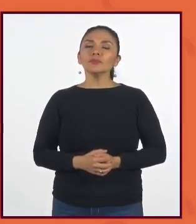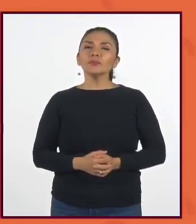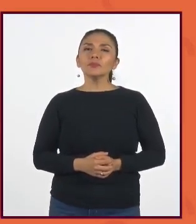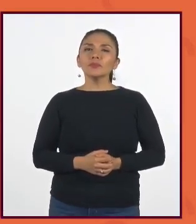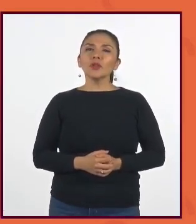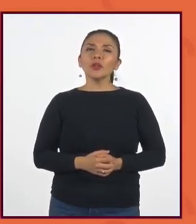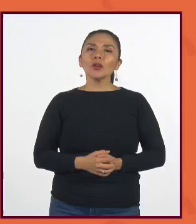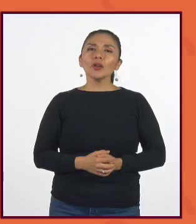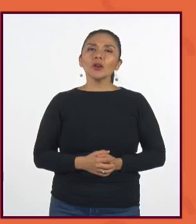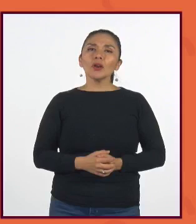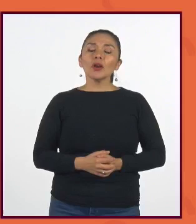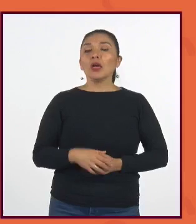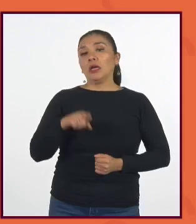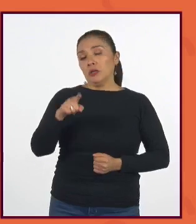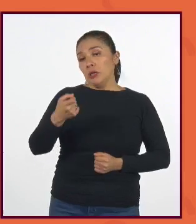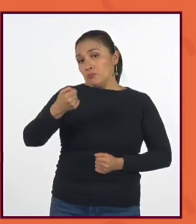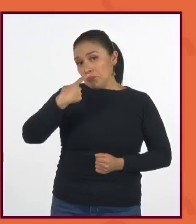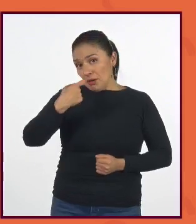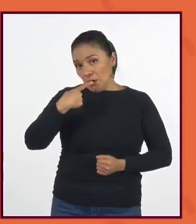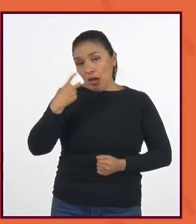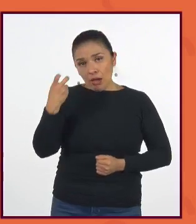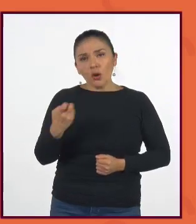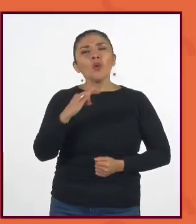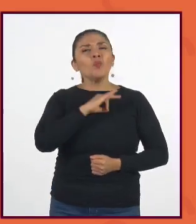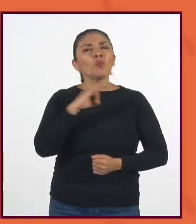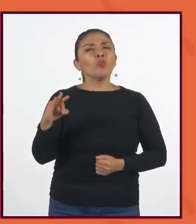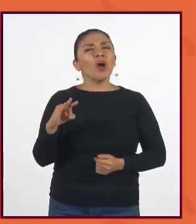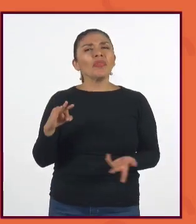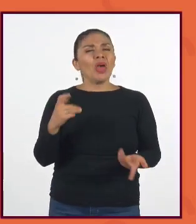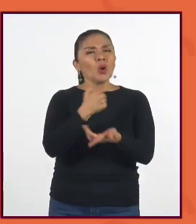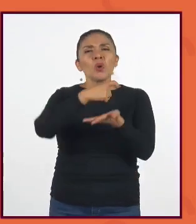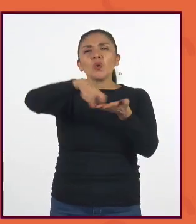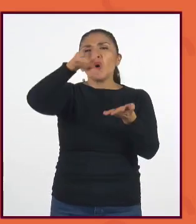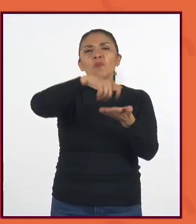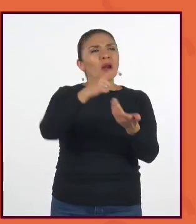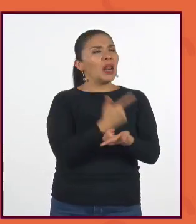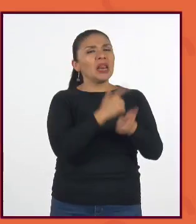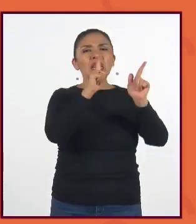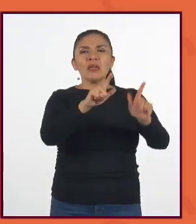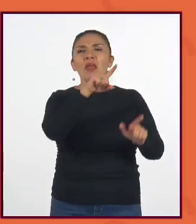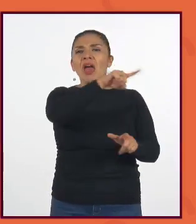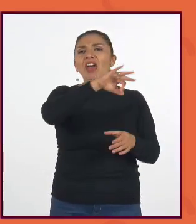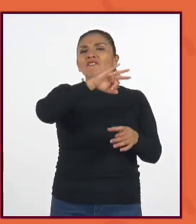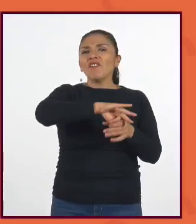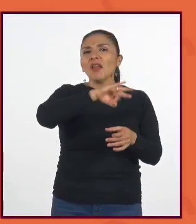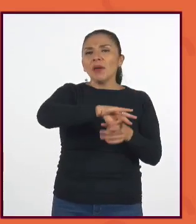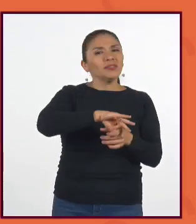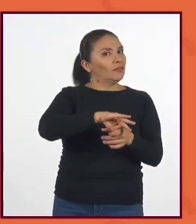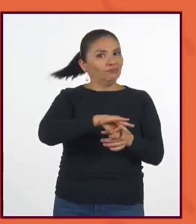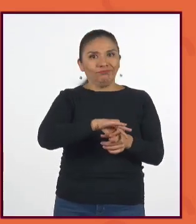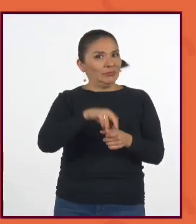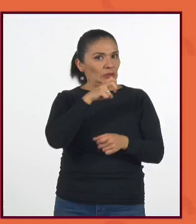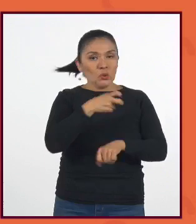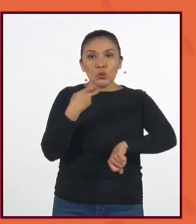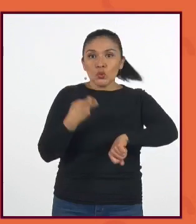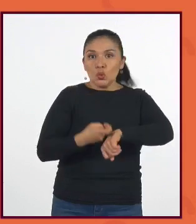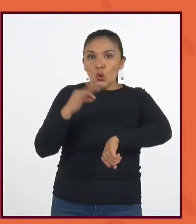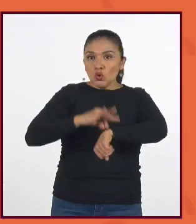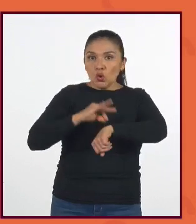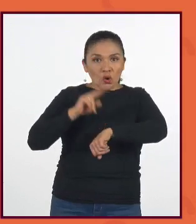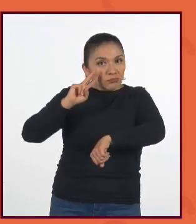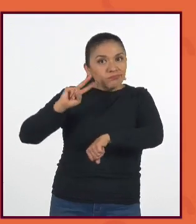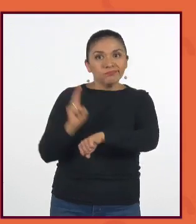las benzodiazepinas como el clonazepam se pueden comprar libremente en la farmacia, ¿no? Son medicamentos ultra controlados.